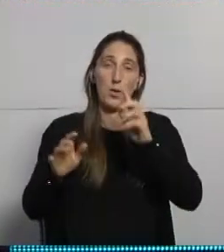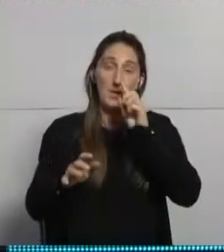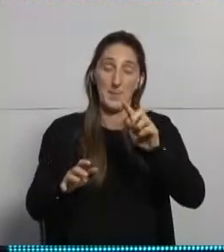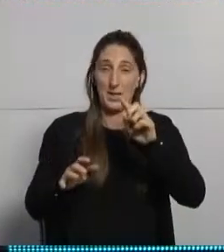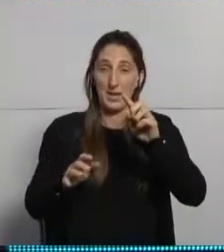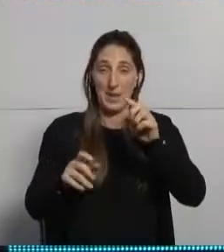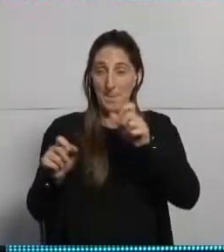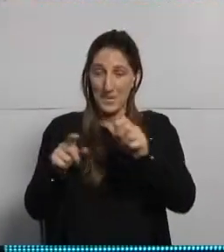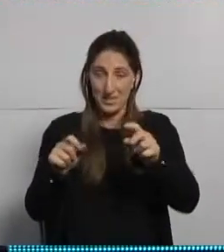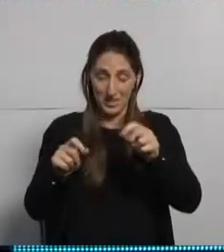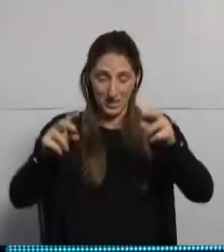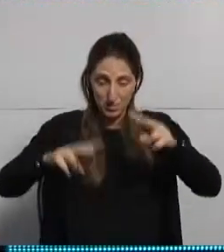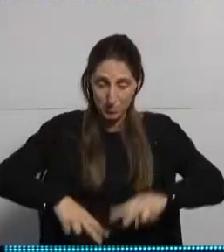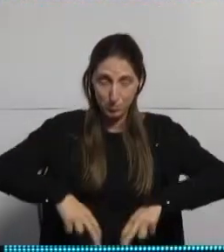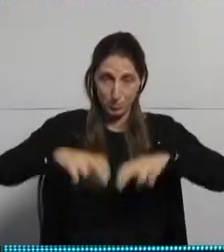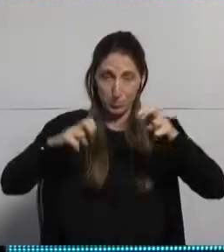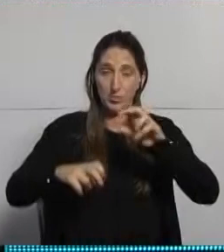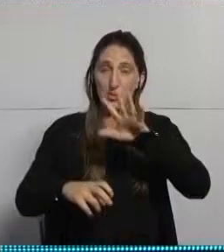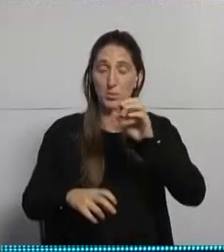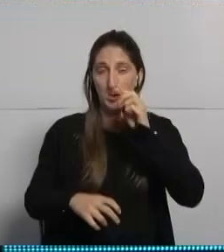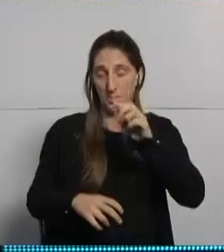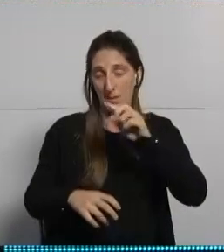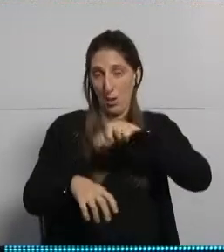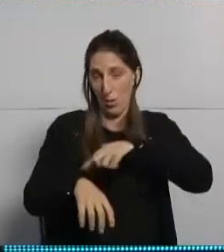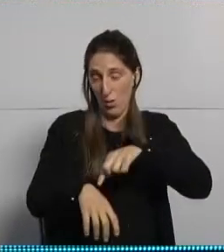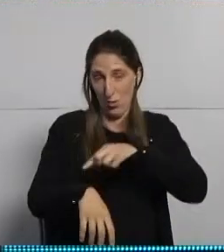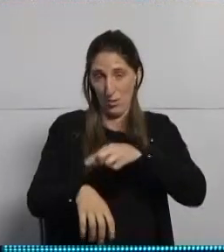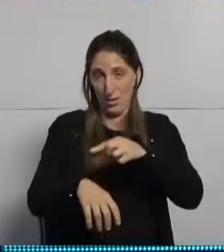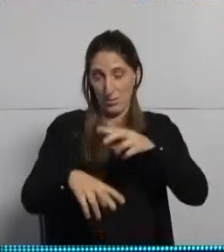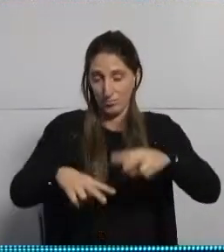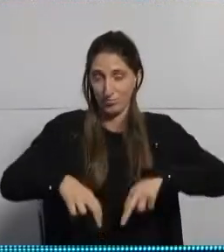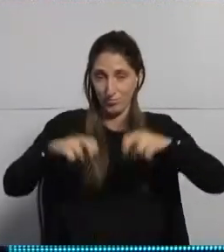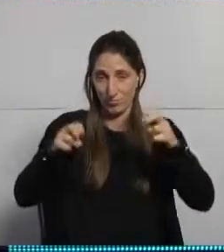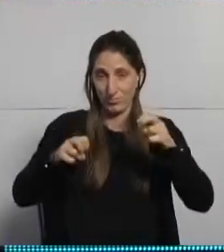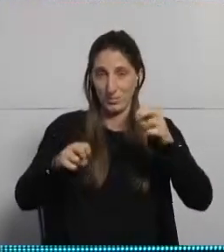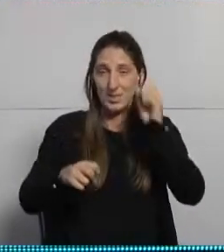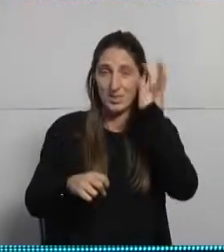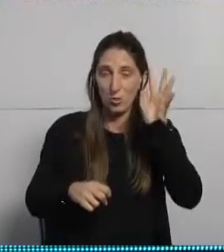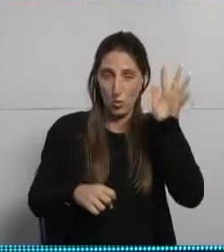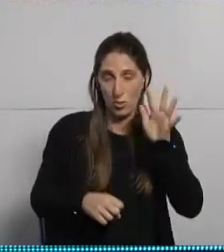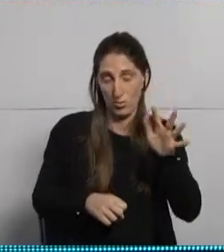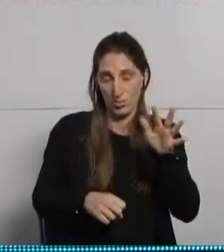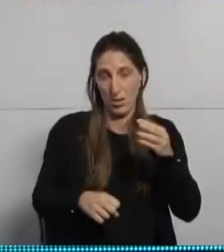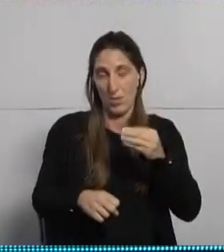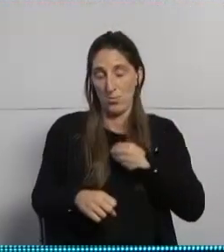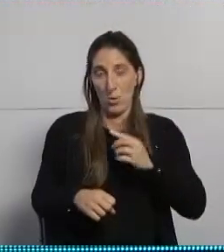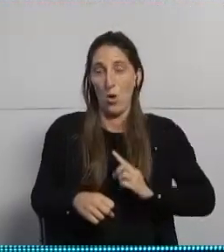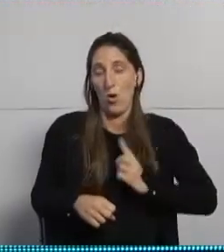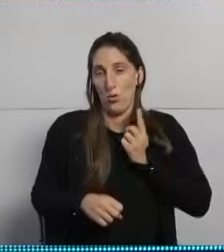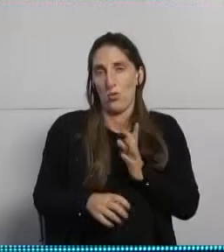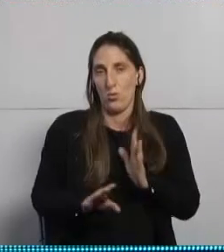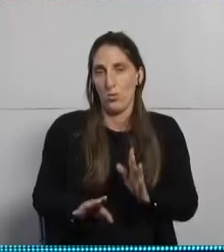y más de 450 horas agendadas de asistencia psicológica, lo cual nos llena de orgullo y un